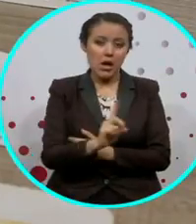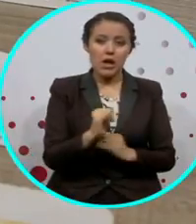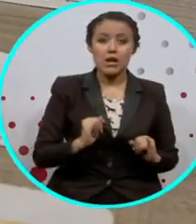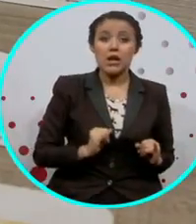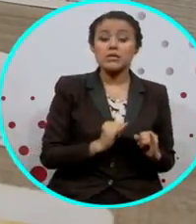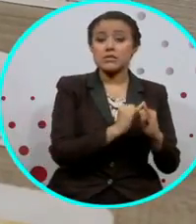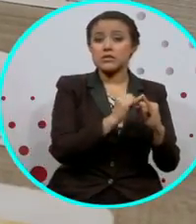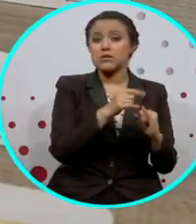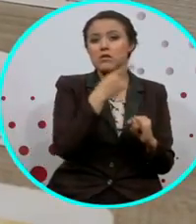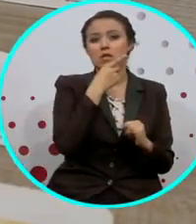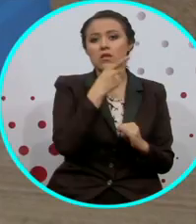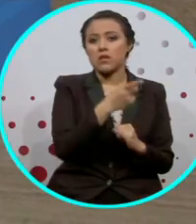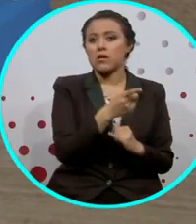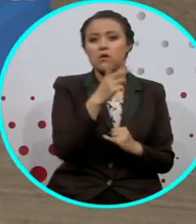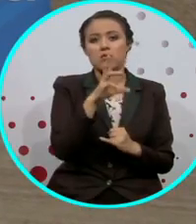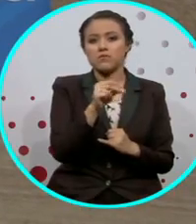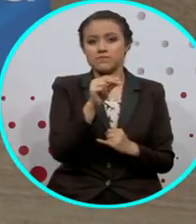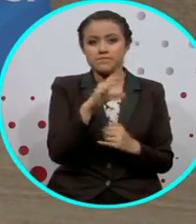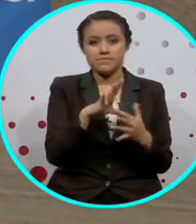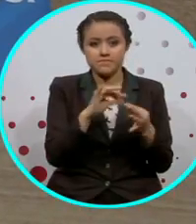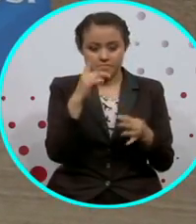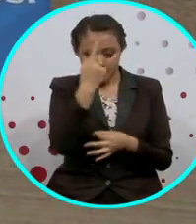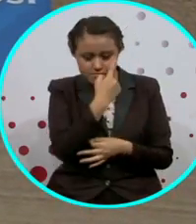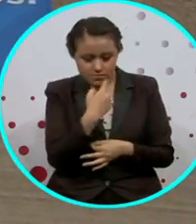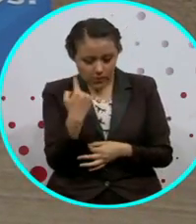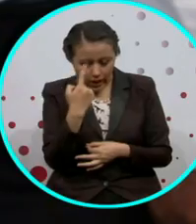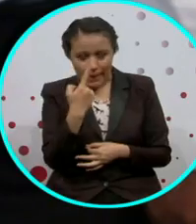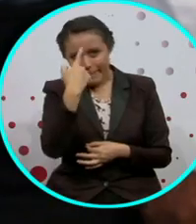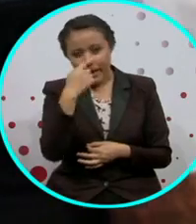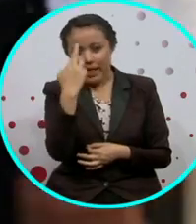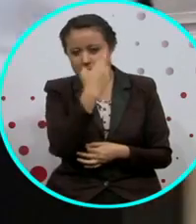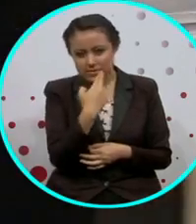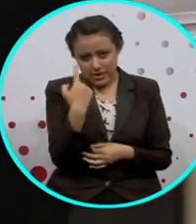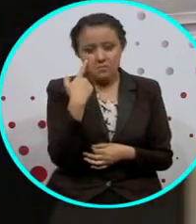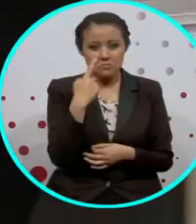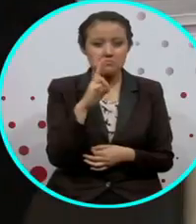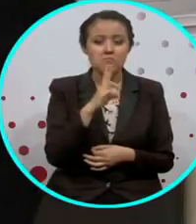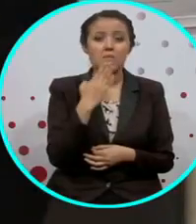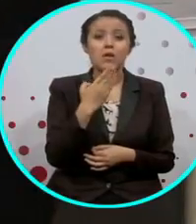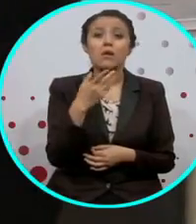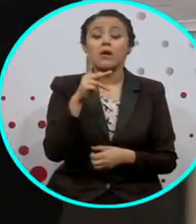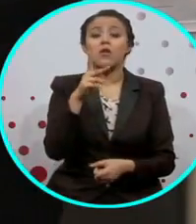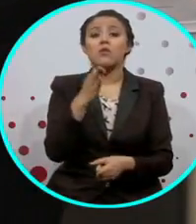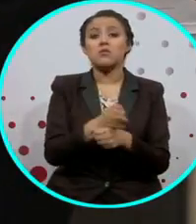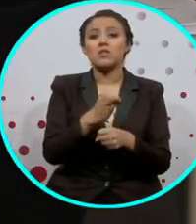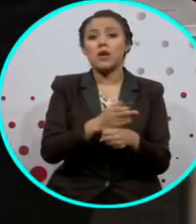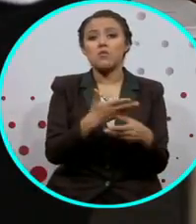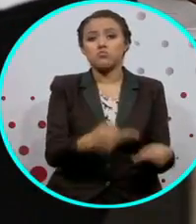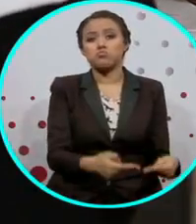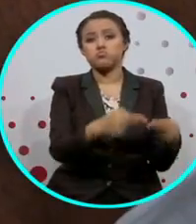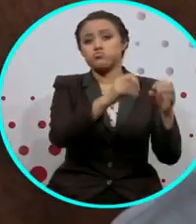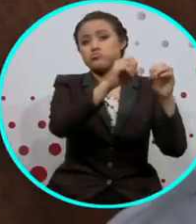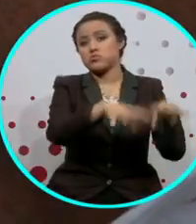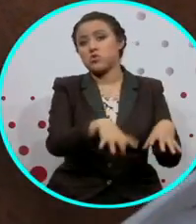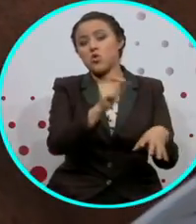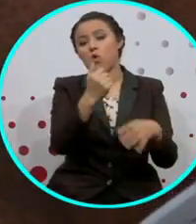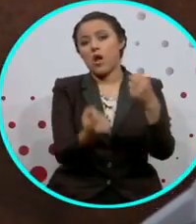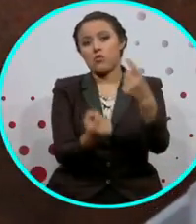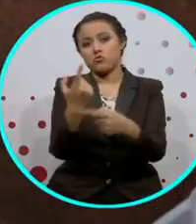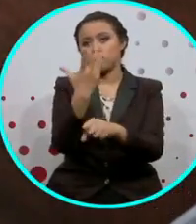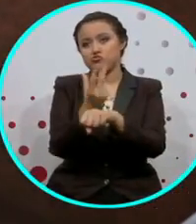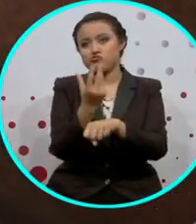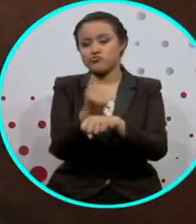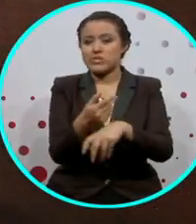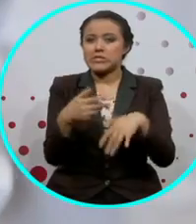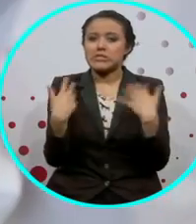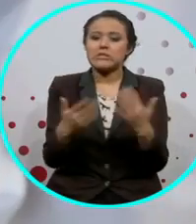instancia lo habían llevado a constatar la seriedad de la empresa. Pero ahora son locales vacíos o en remodelación. De manera